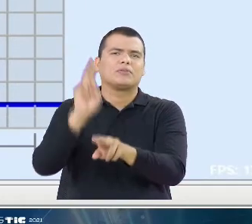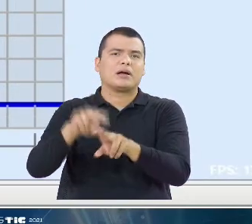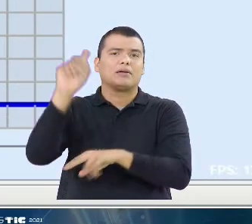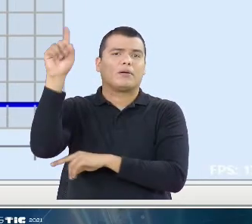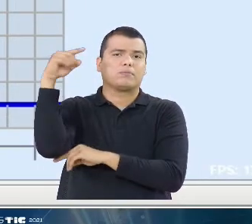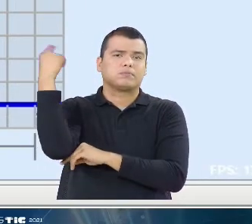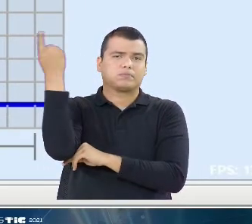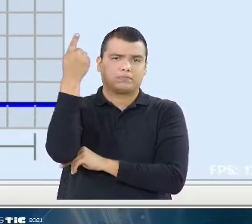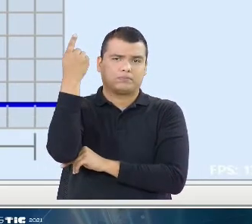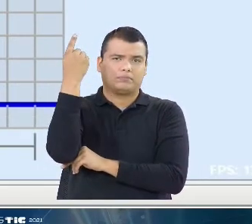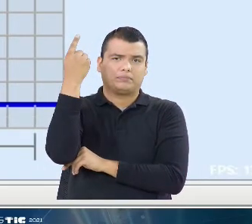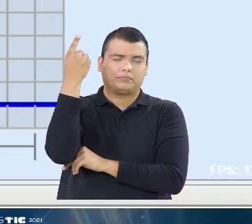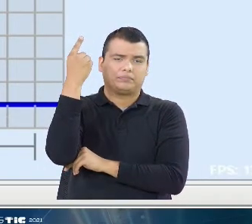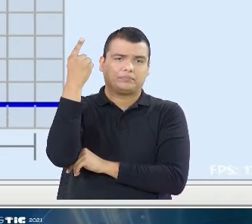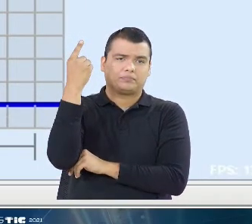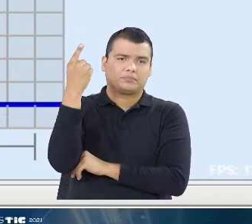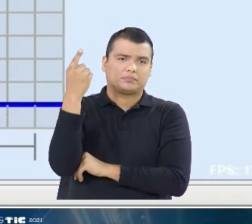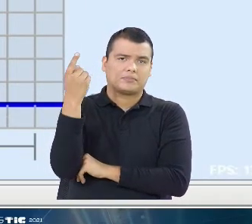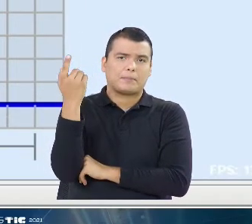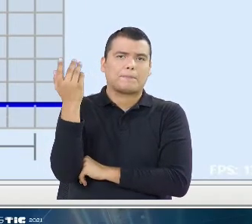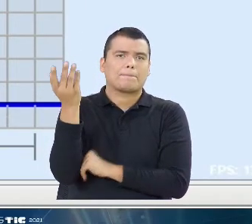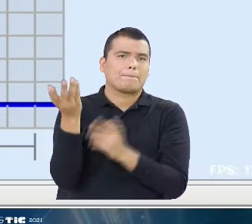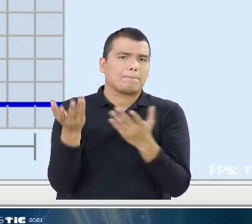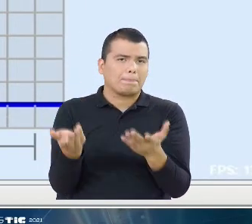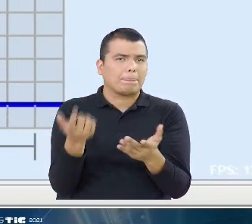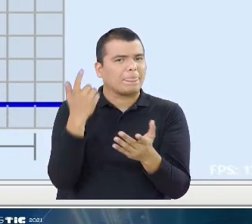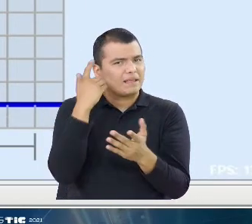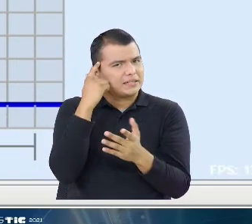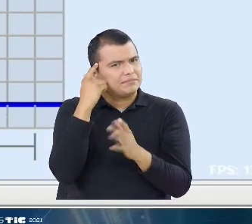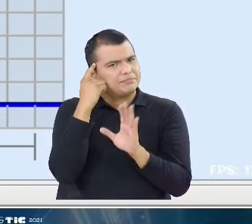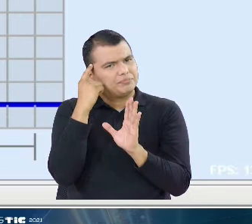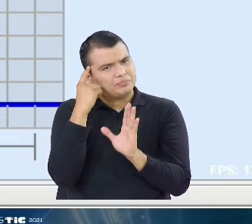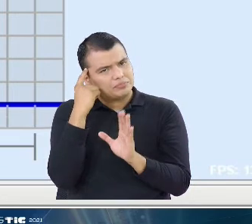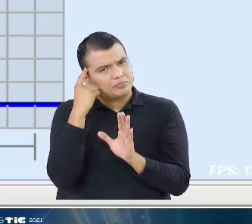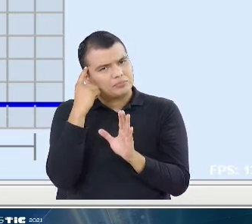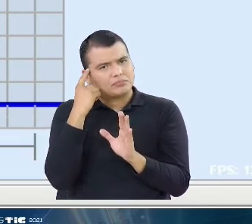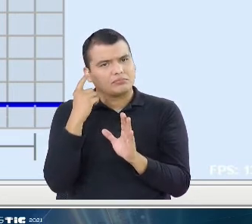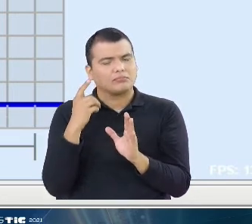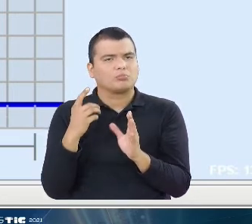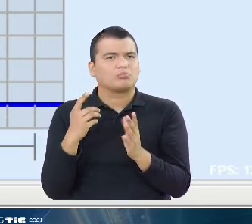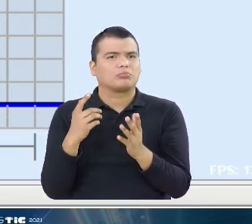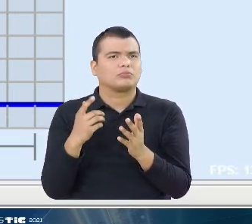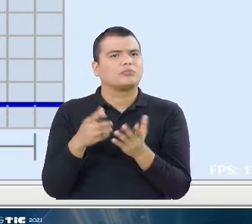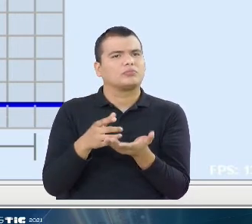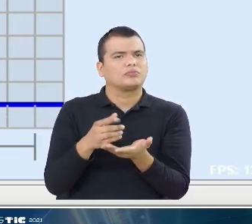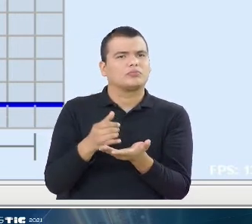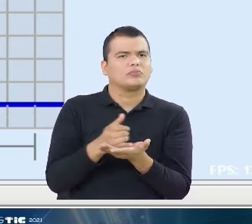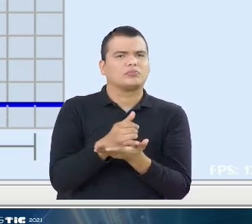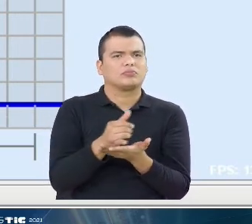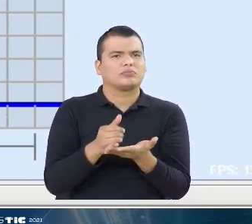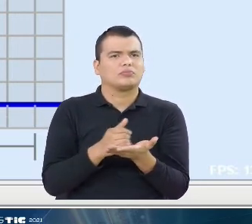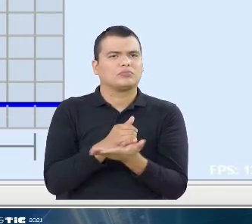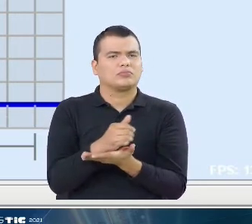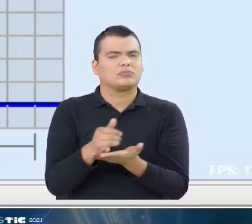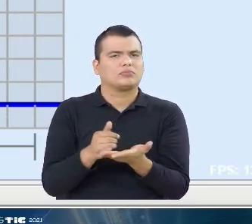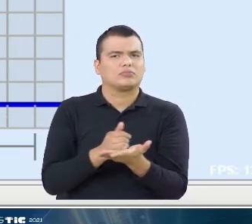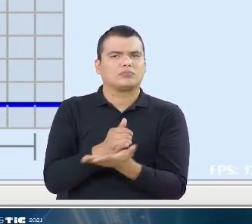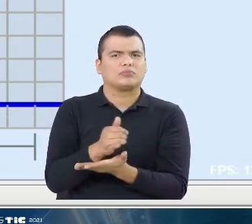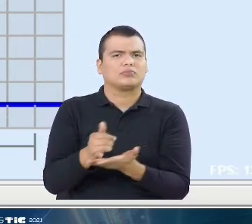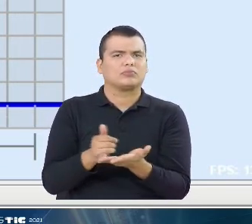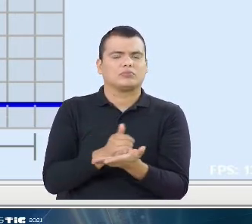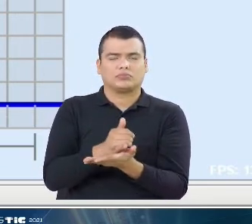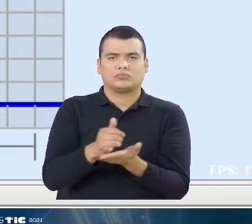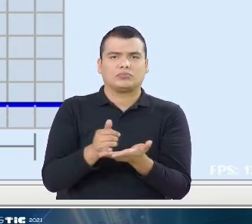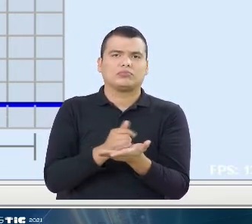por kilos. Entonces la idea es esa. Aquí podemos ver cómo va dibujando la maquinita.